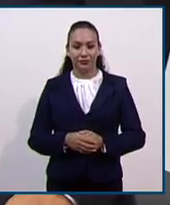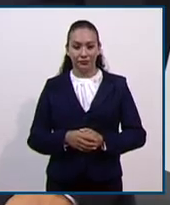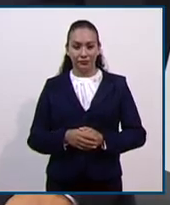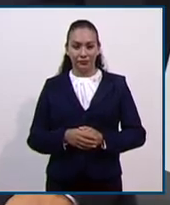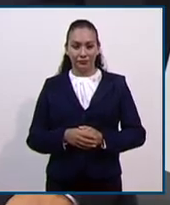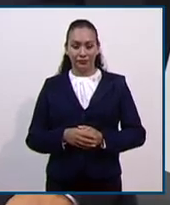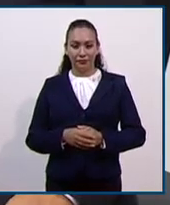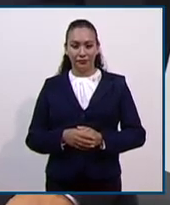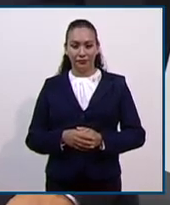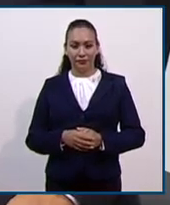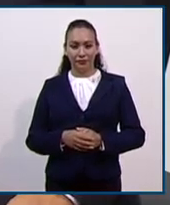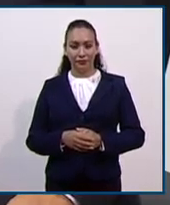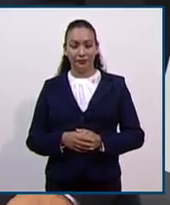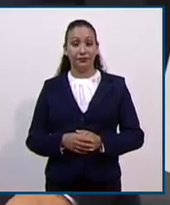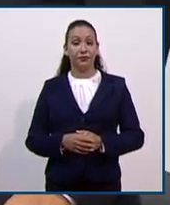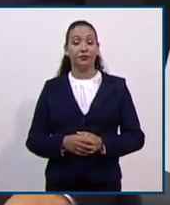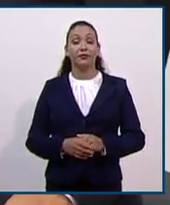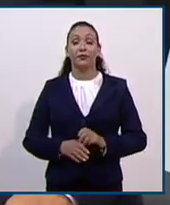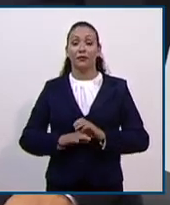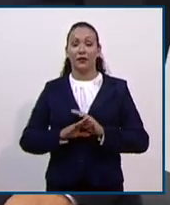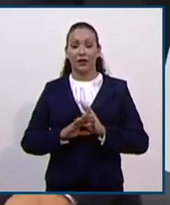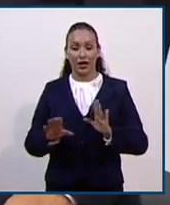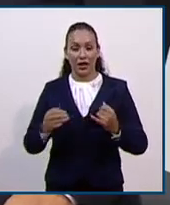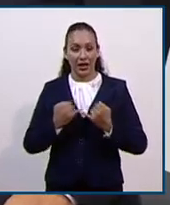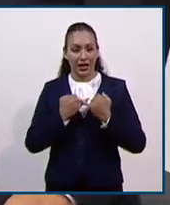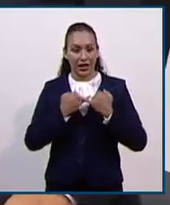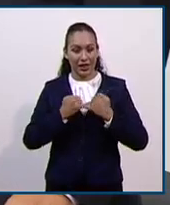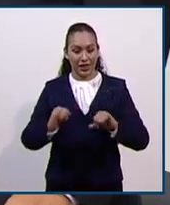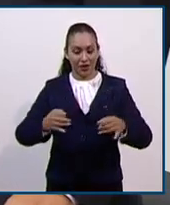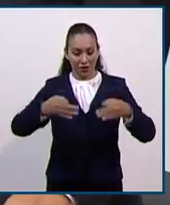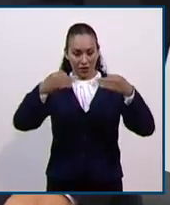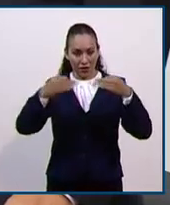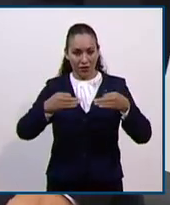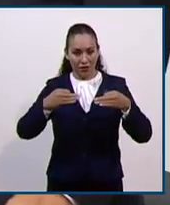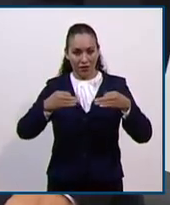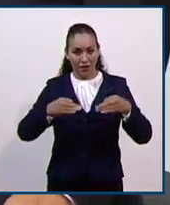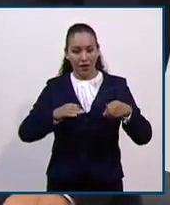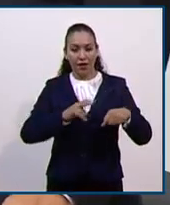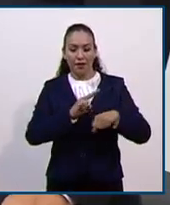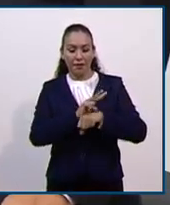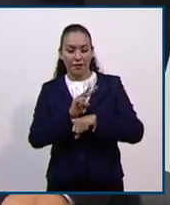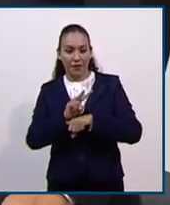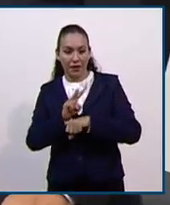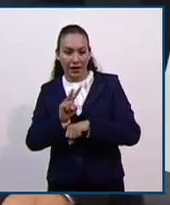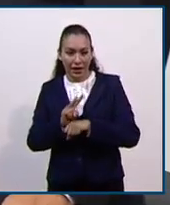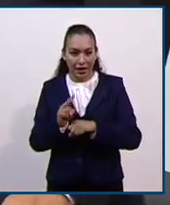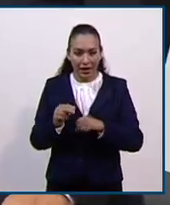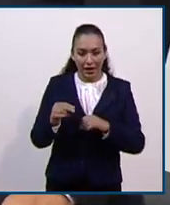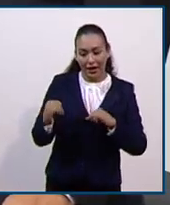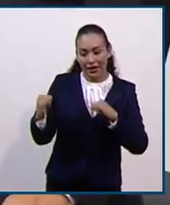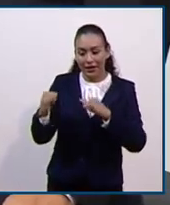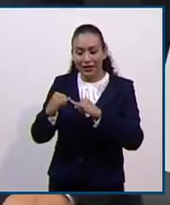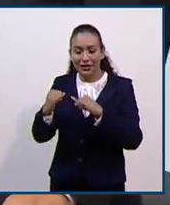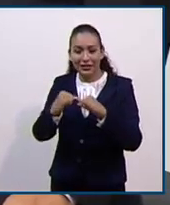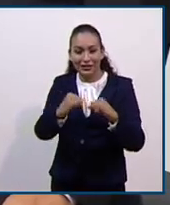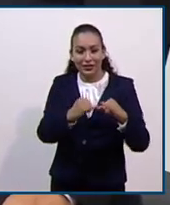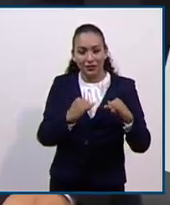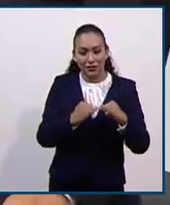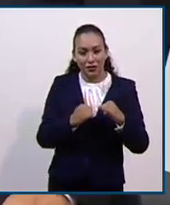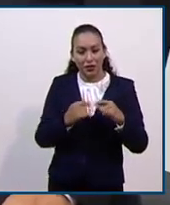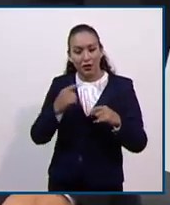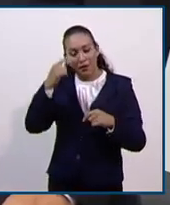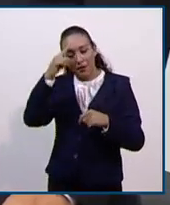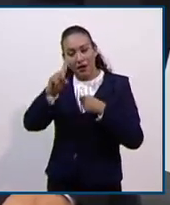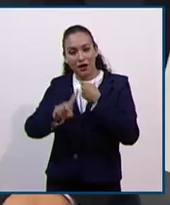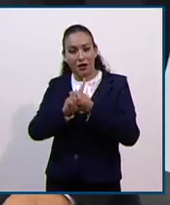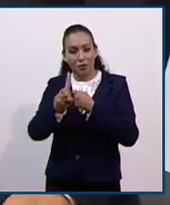Declaro formalmente instalado el Consejo Nacional de Mecanismos Alternativos de